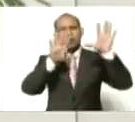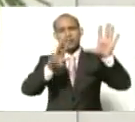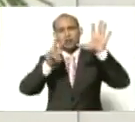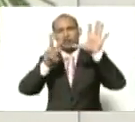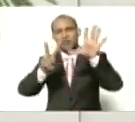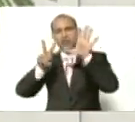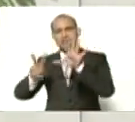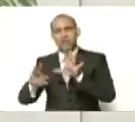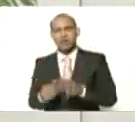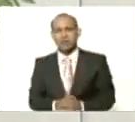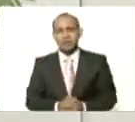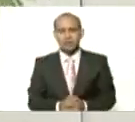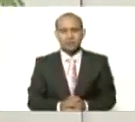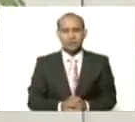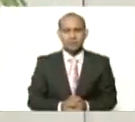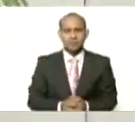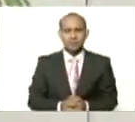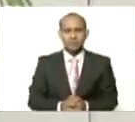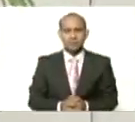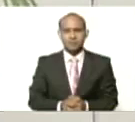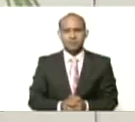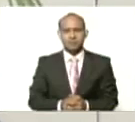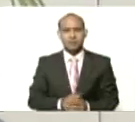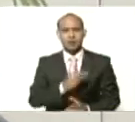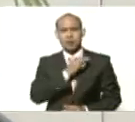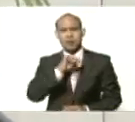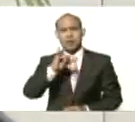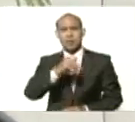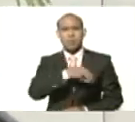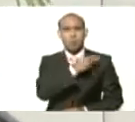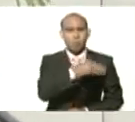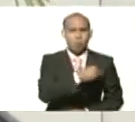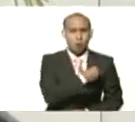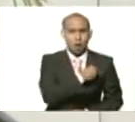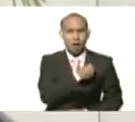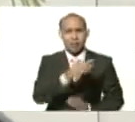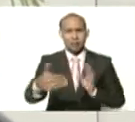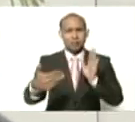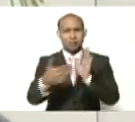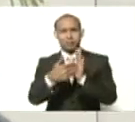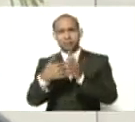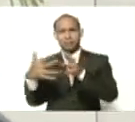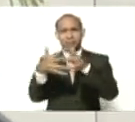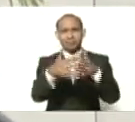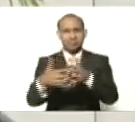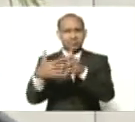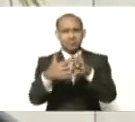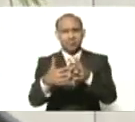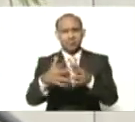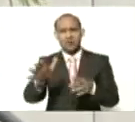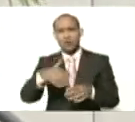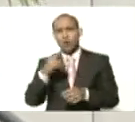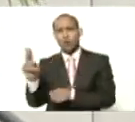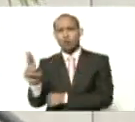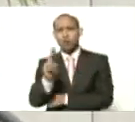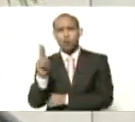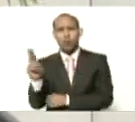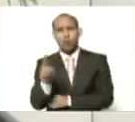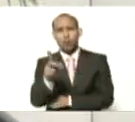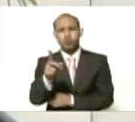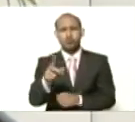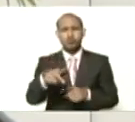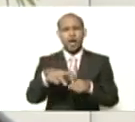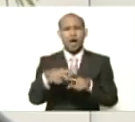1977. La inmoral de esta política de Estados Unidos es que pretende utilizar el bloqueo como un arma